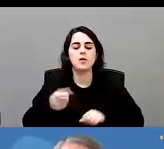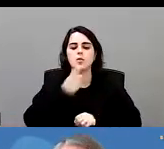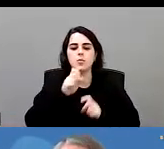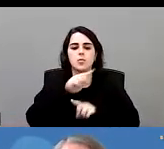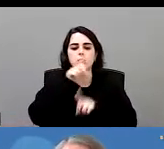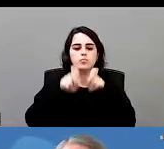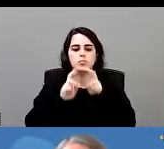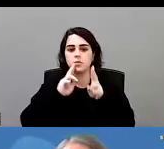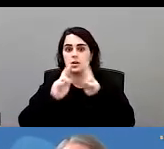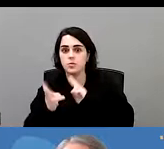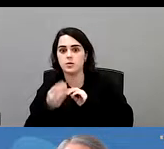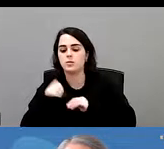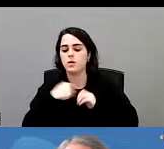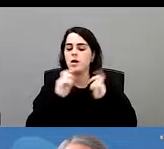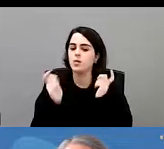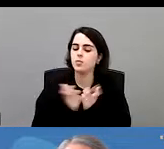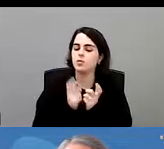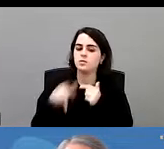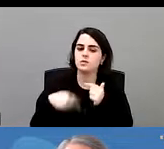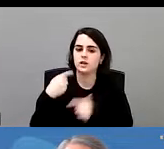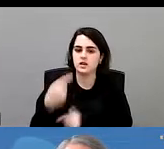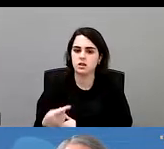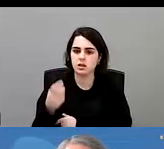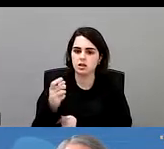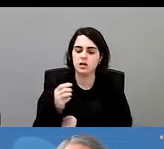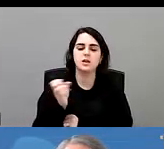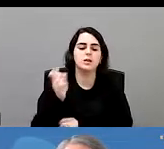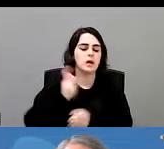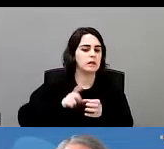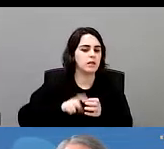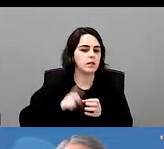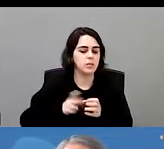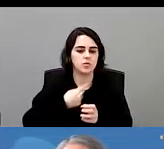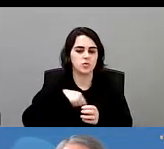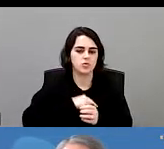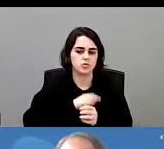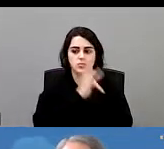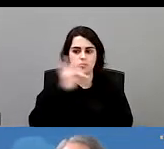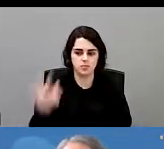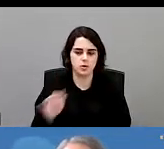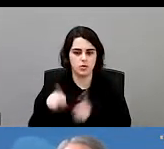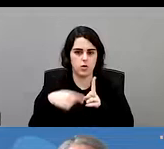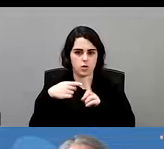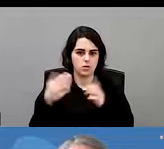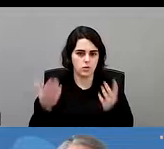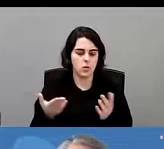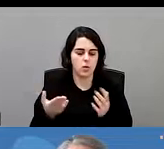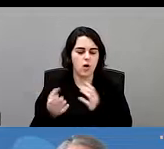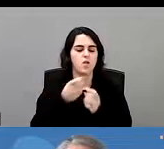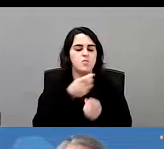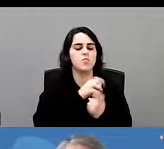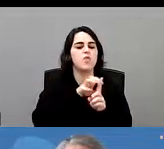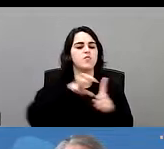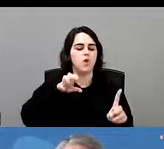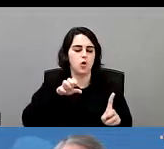final de la mesa y de la siguiente intervención vamos a dar paso, ¿vale? Para crear ese foro. Así